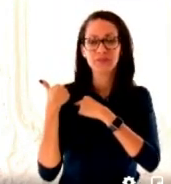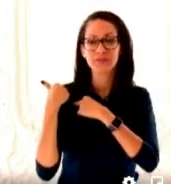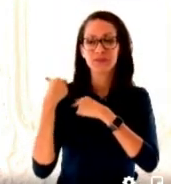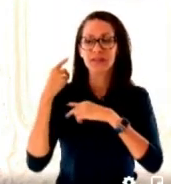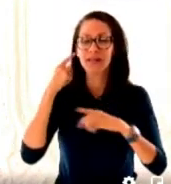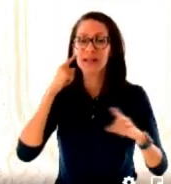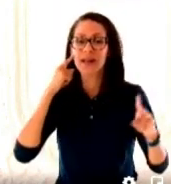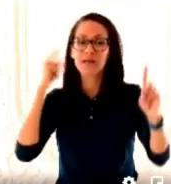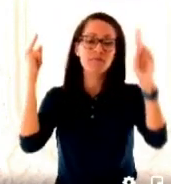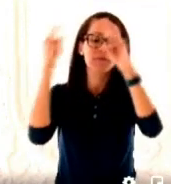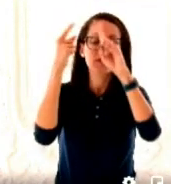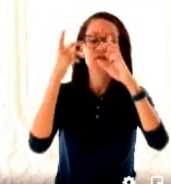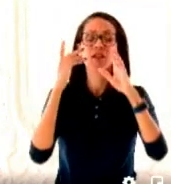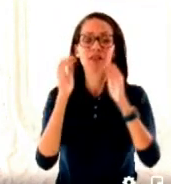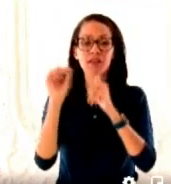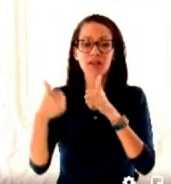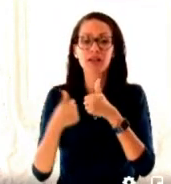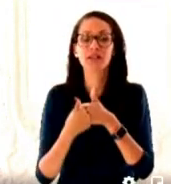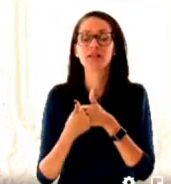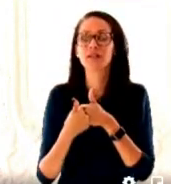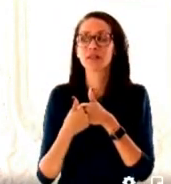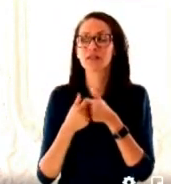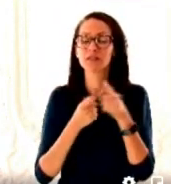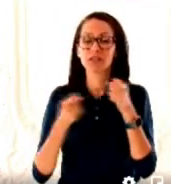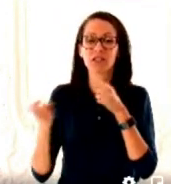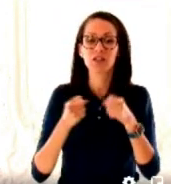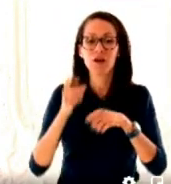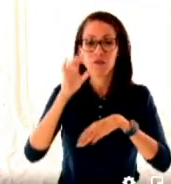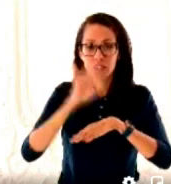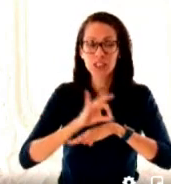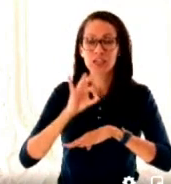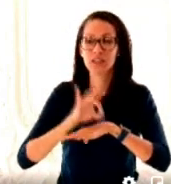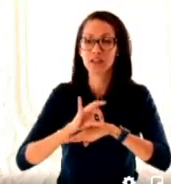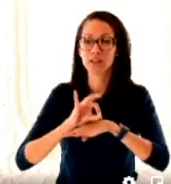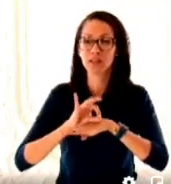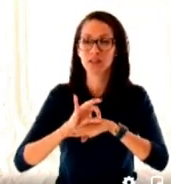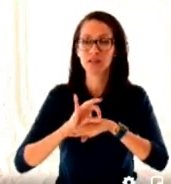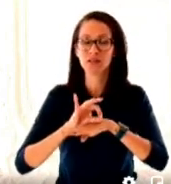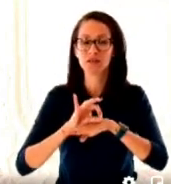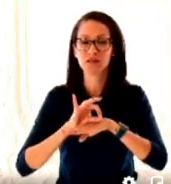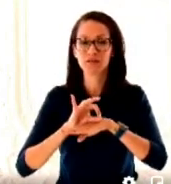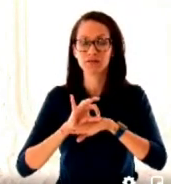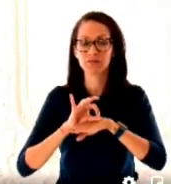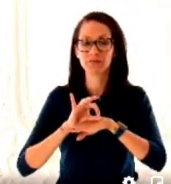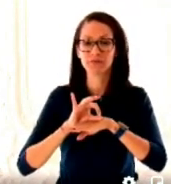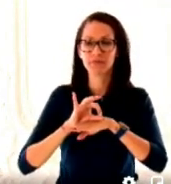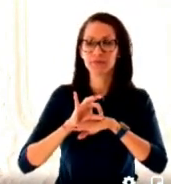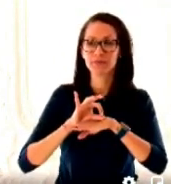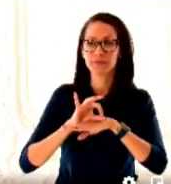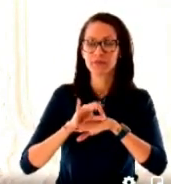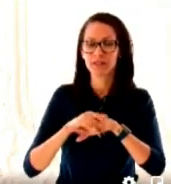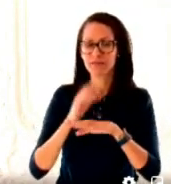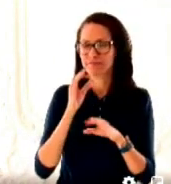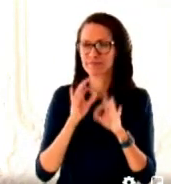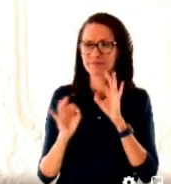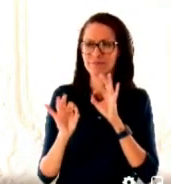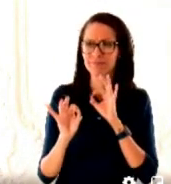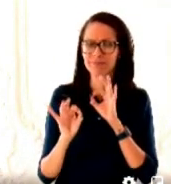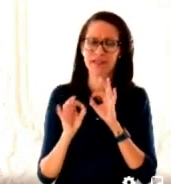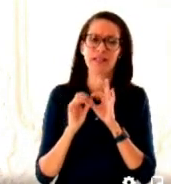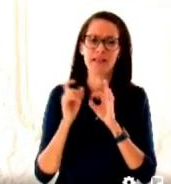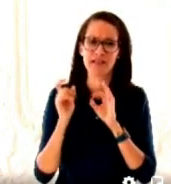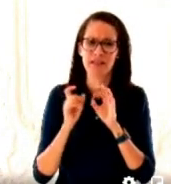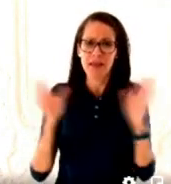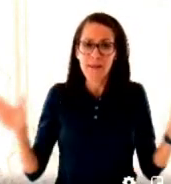tengo dirigiendo esta oficina de reconstrucción y revitalización es bien sencillo: